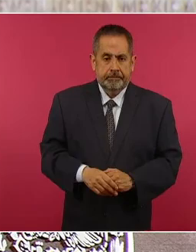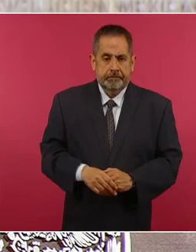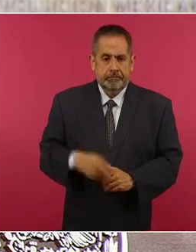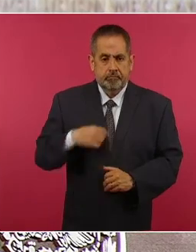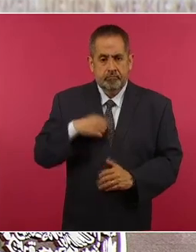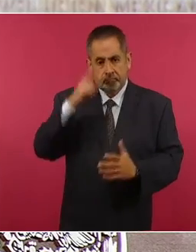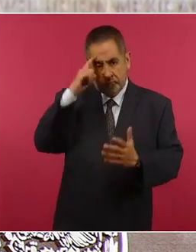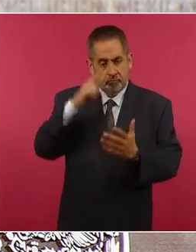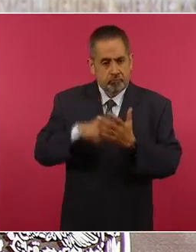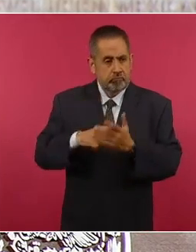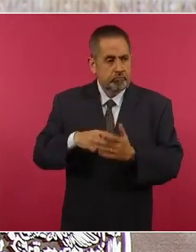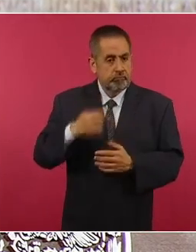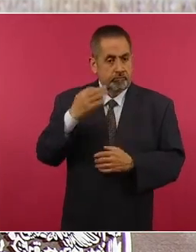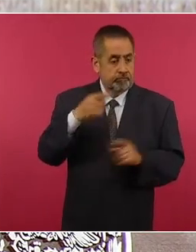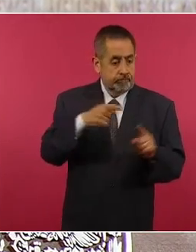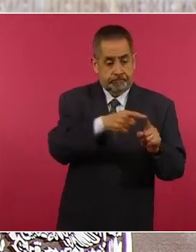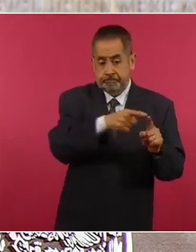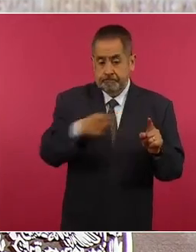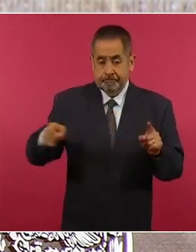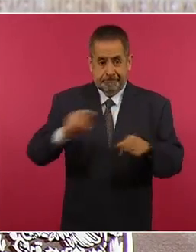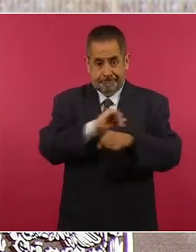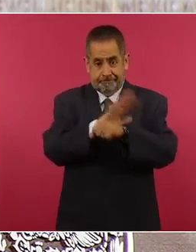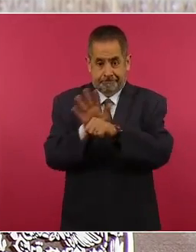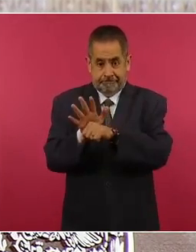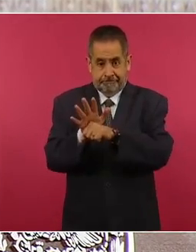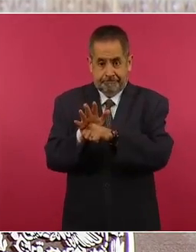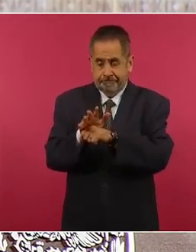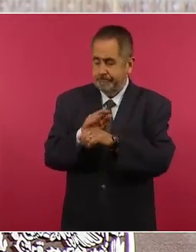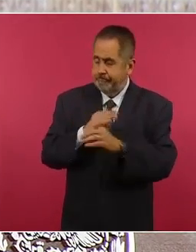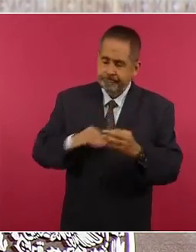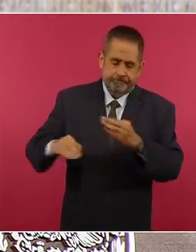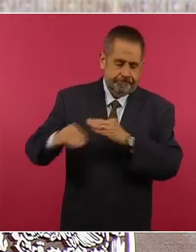un tiempo muy difícil para todos,